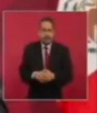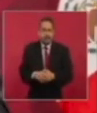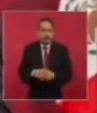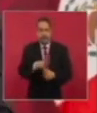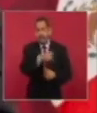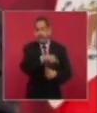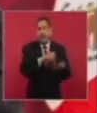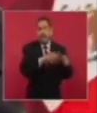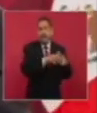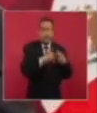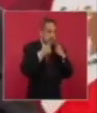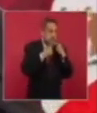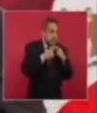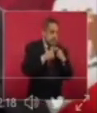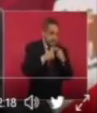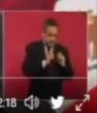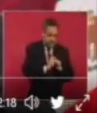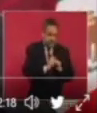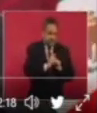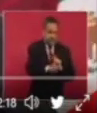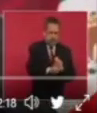no contratan